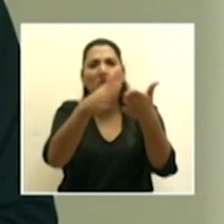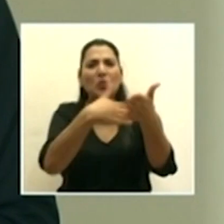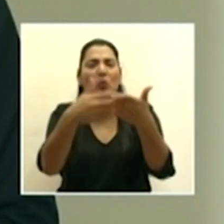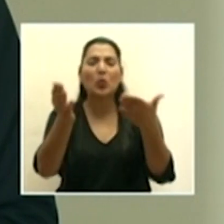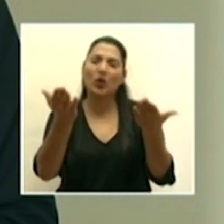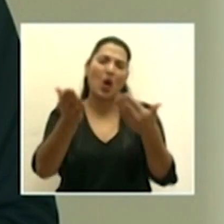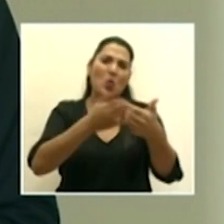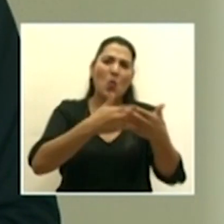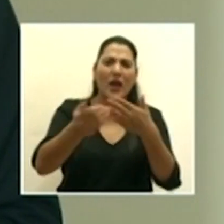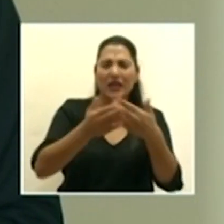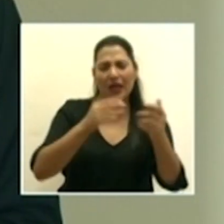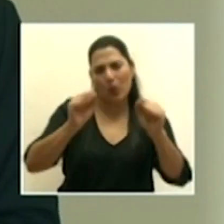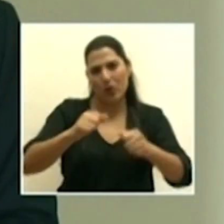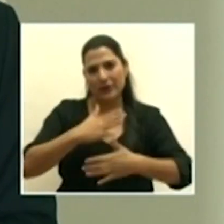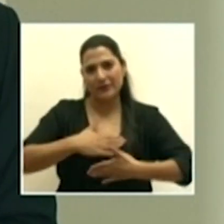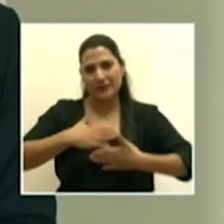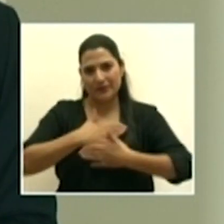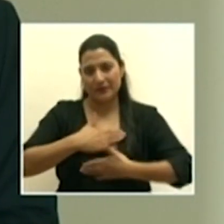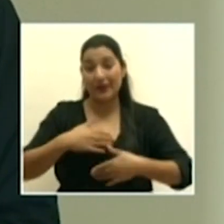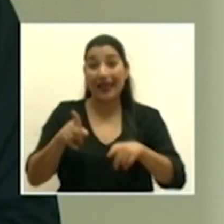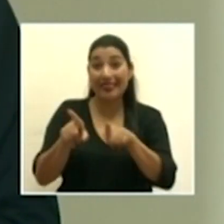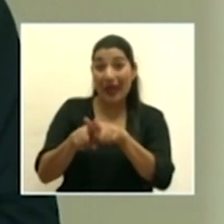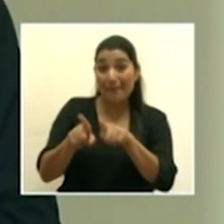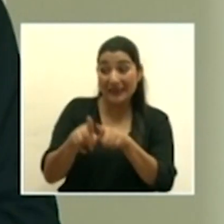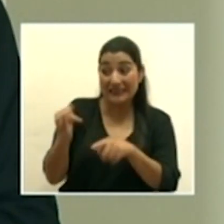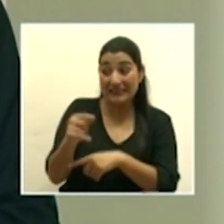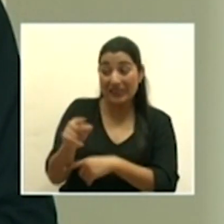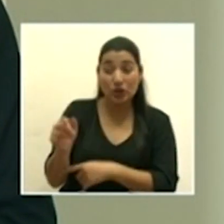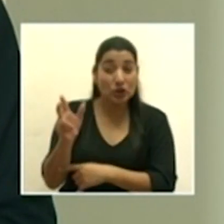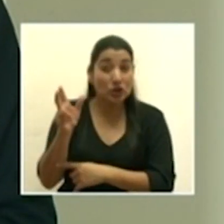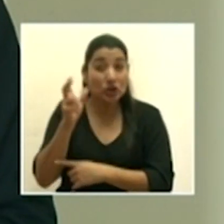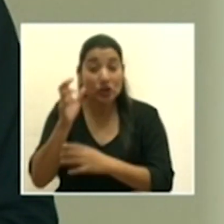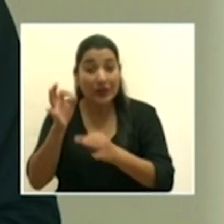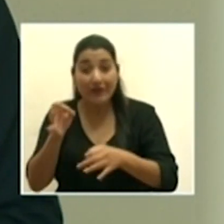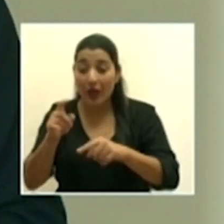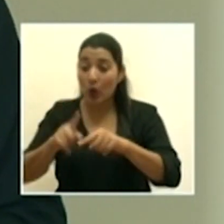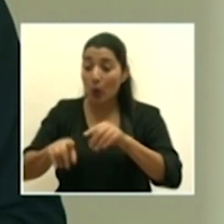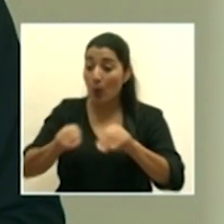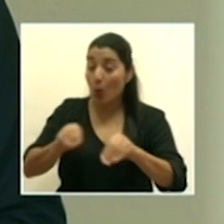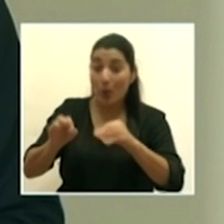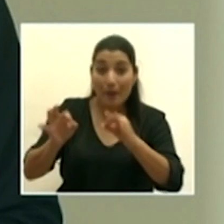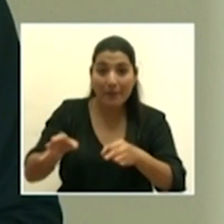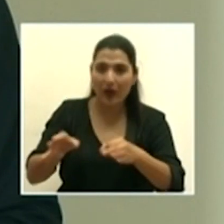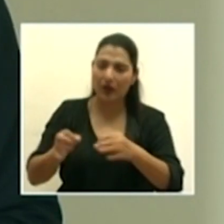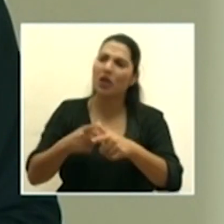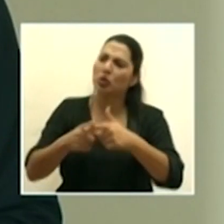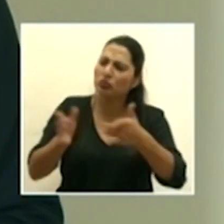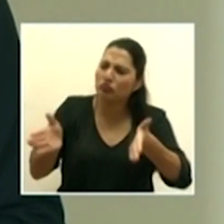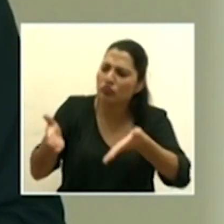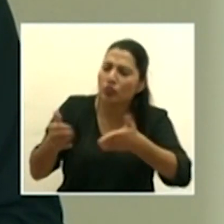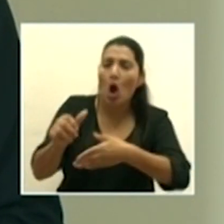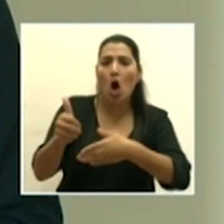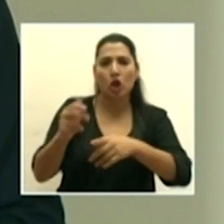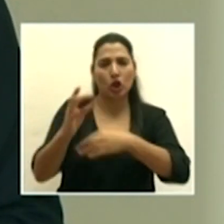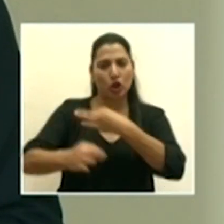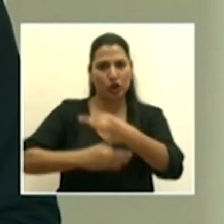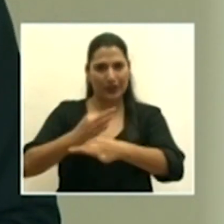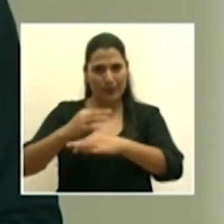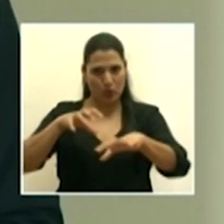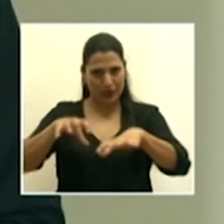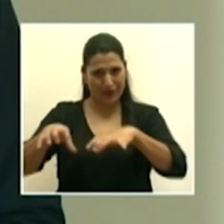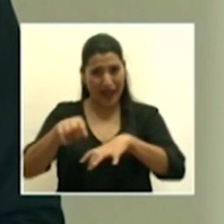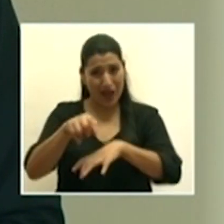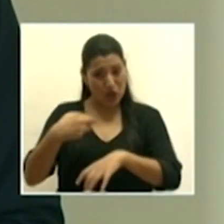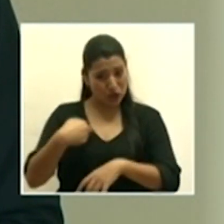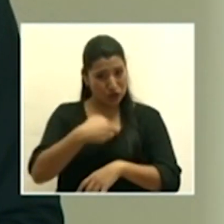tengan limitaciones, ya sea auditivas, de fuerza o de movimiento, y sobre todo tenerles mucha paciencia. Ellos nos tuvieron mucha